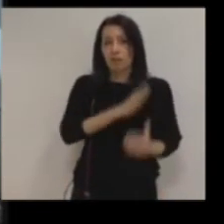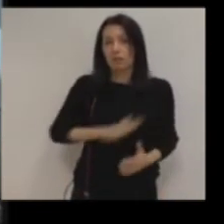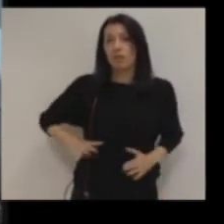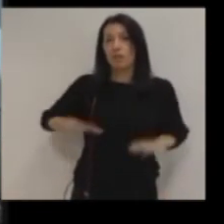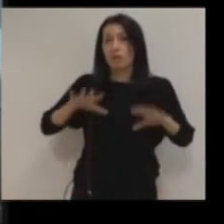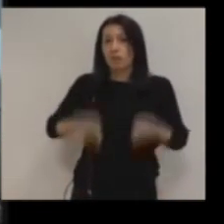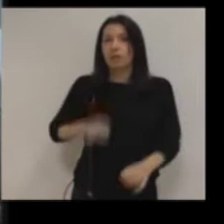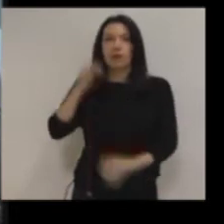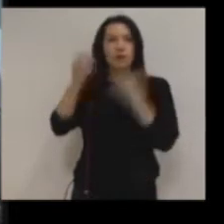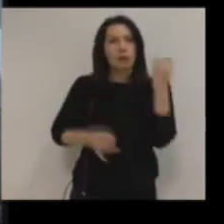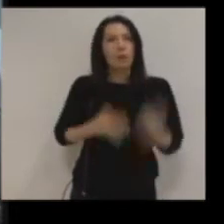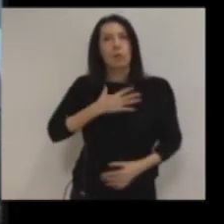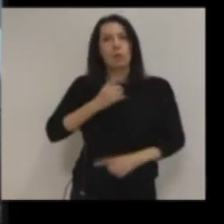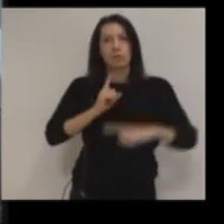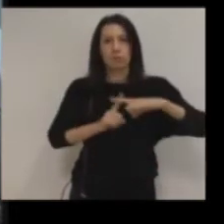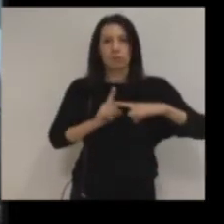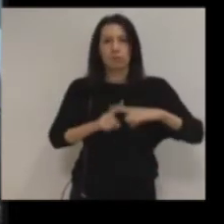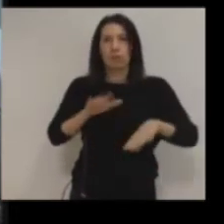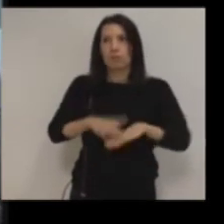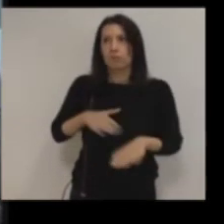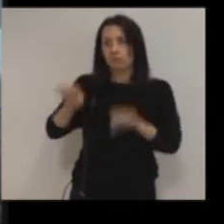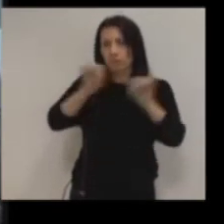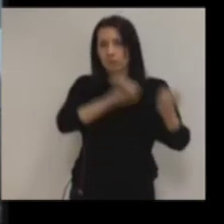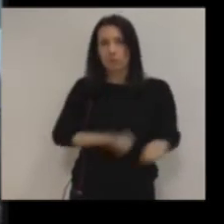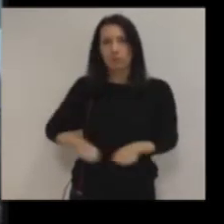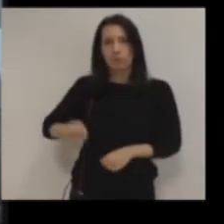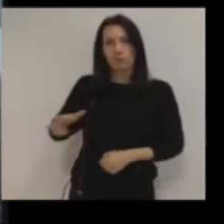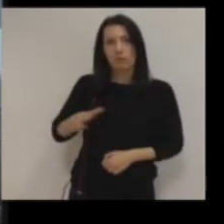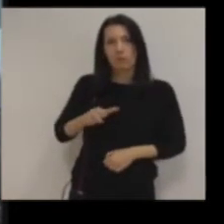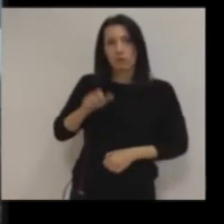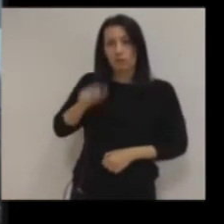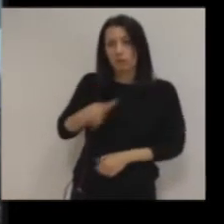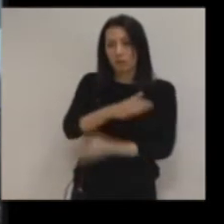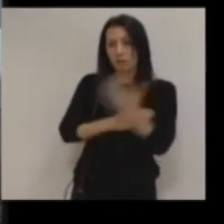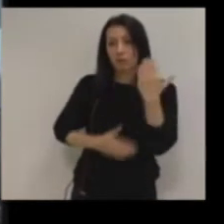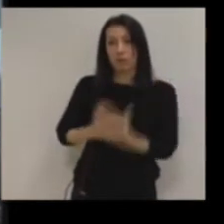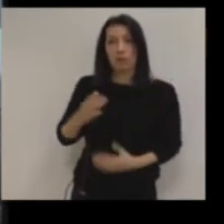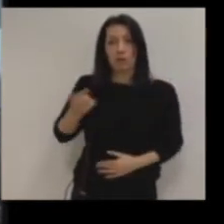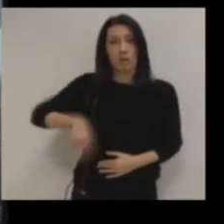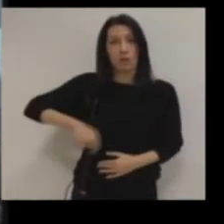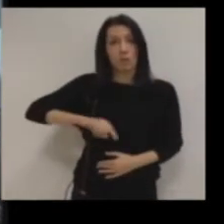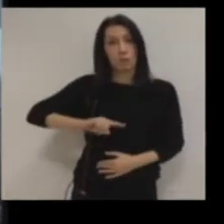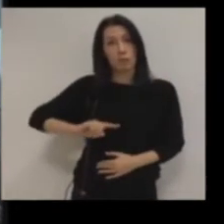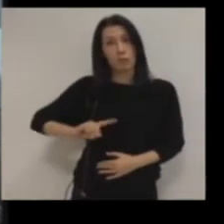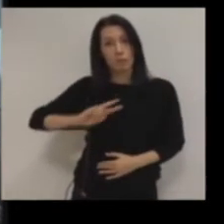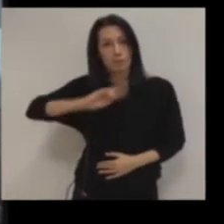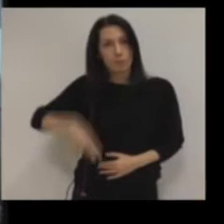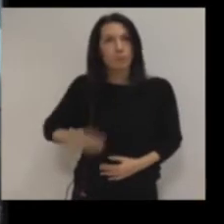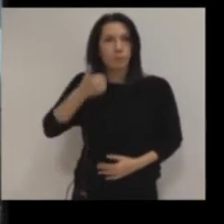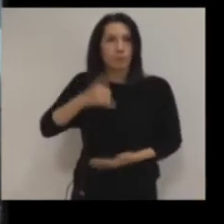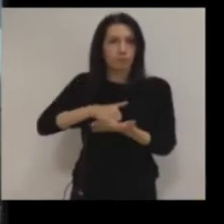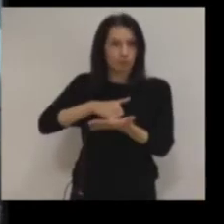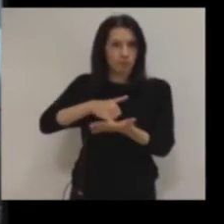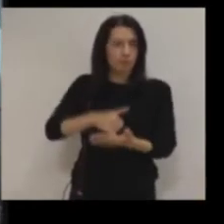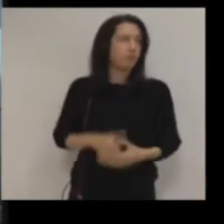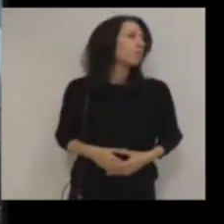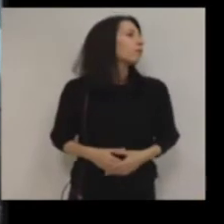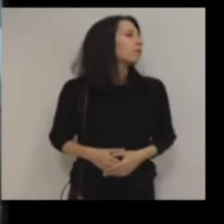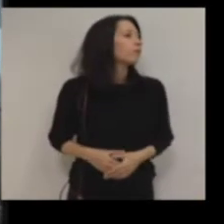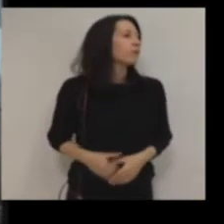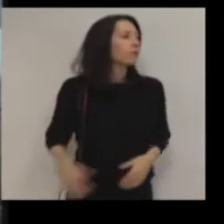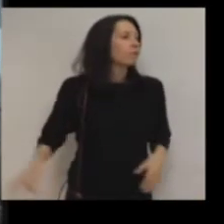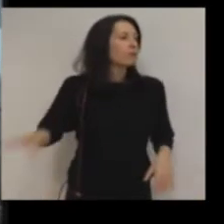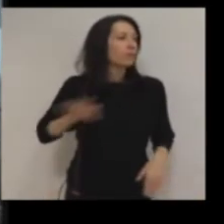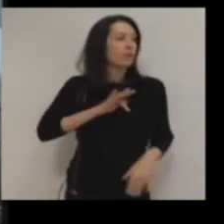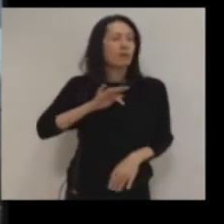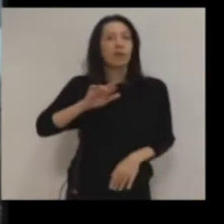ser beneficiosas para defender los derechos de esas personas que son más vulnerables. Yo lamentablemente